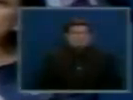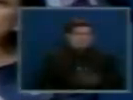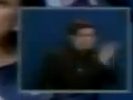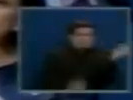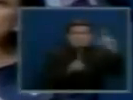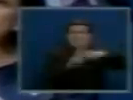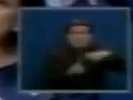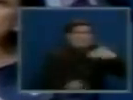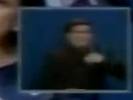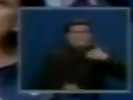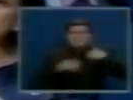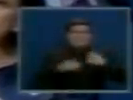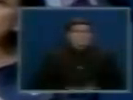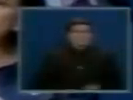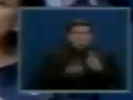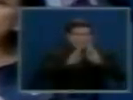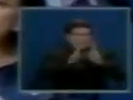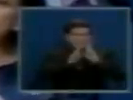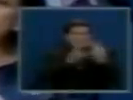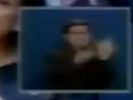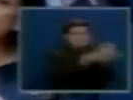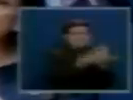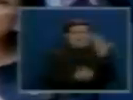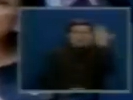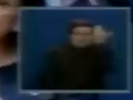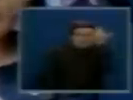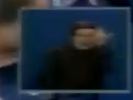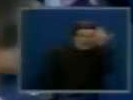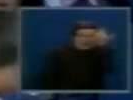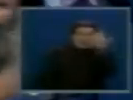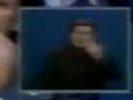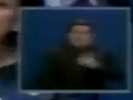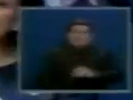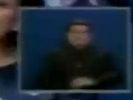no ha tenido los resultados que se esperaban?